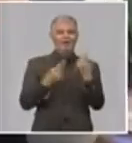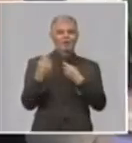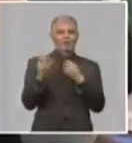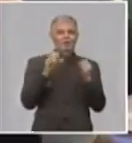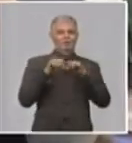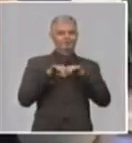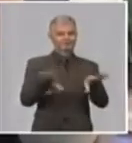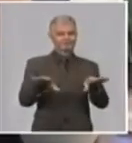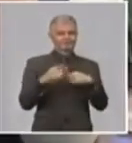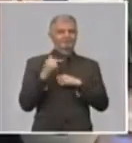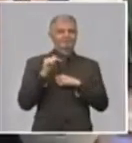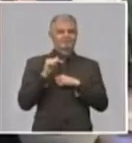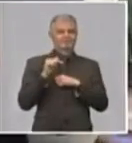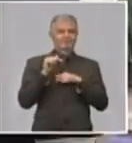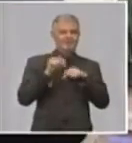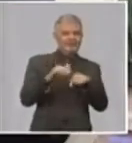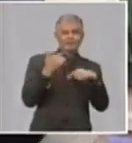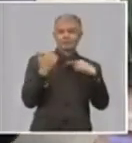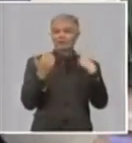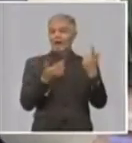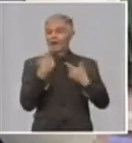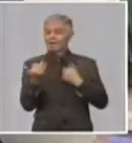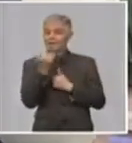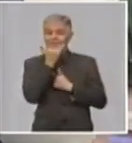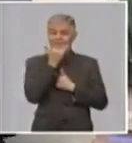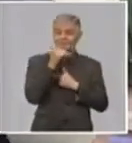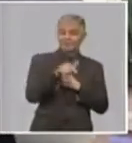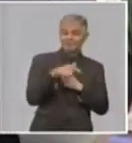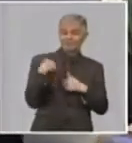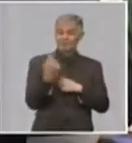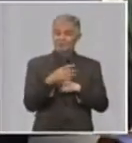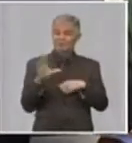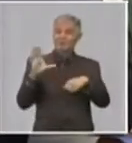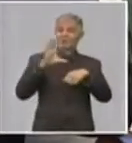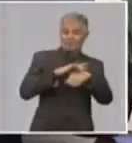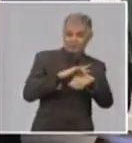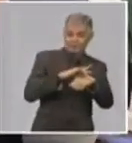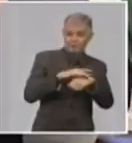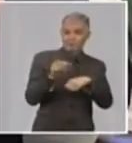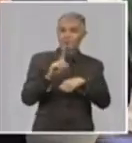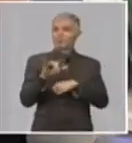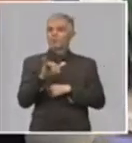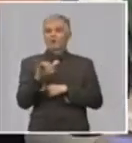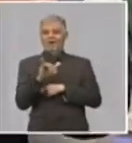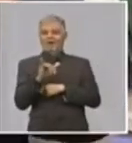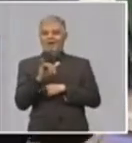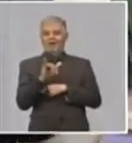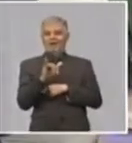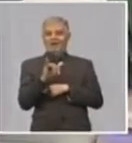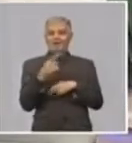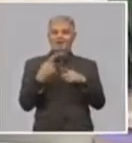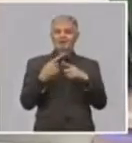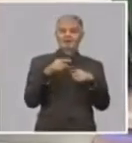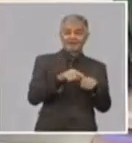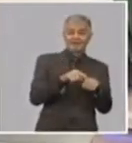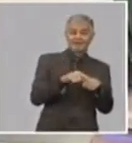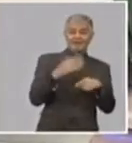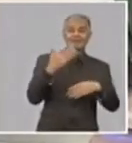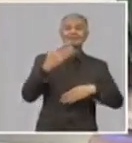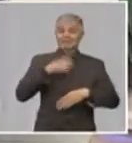esas barreras fallaran y nos llegáramos a infectar, no es lo mismo que lo hagamos con una barrera que sin una